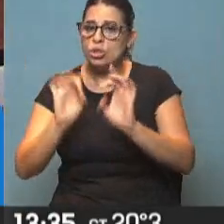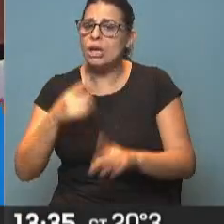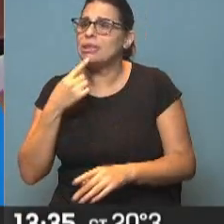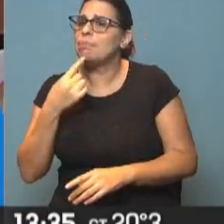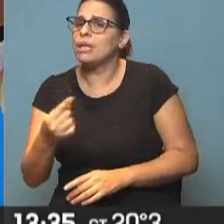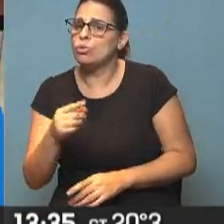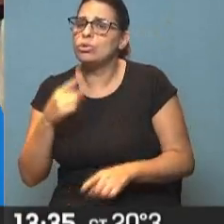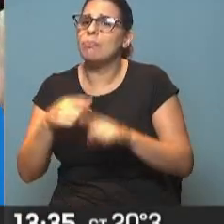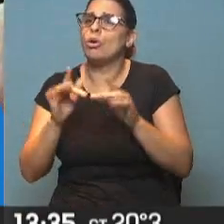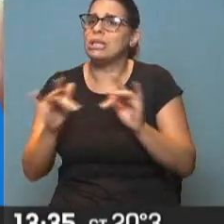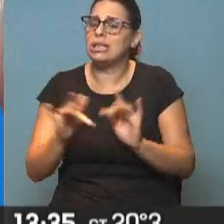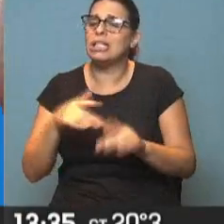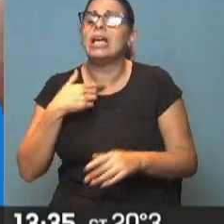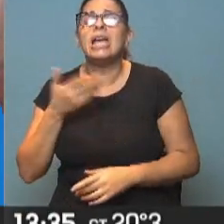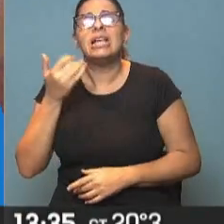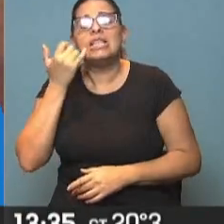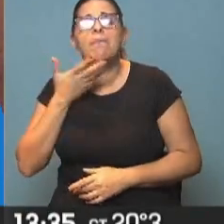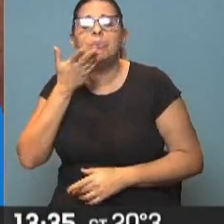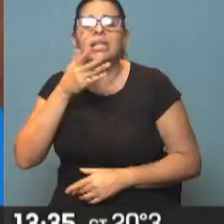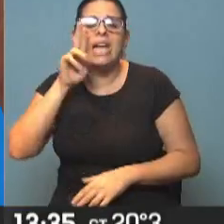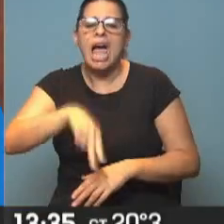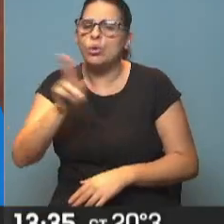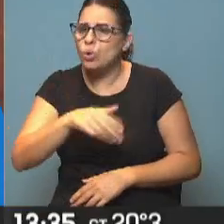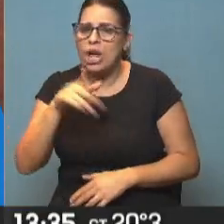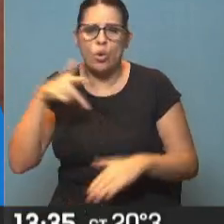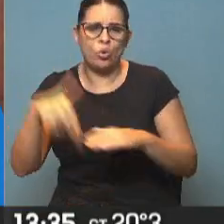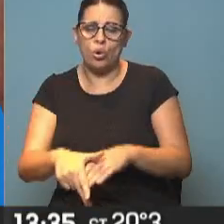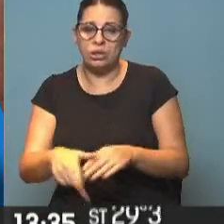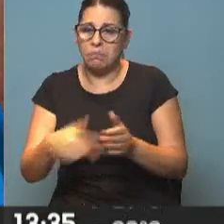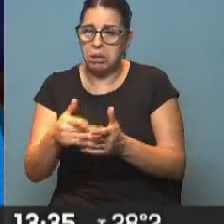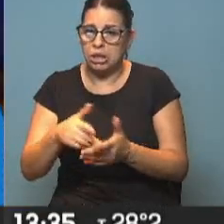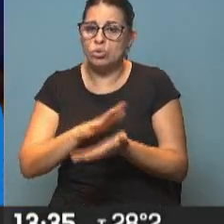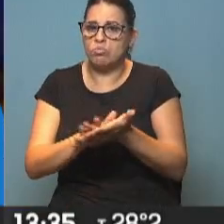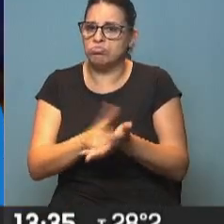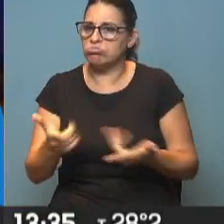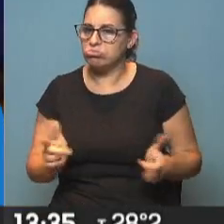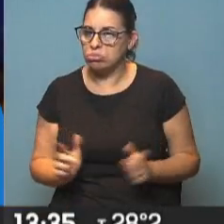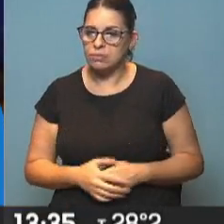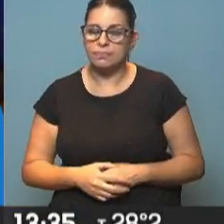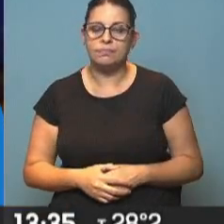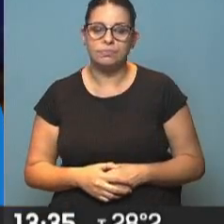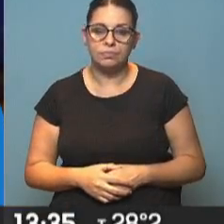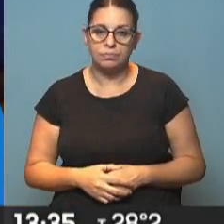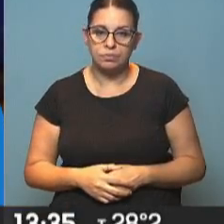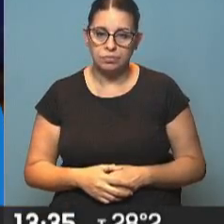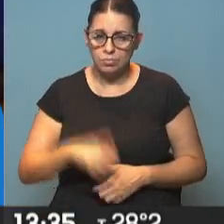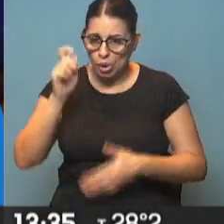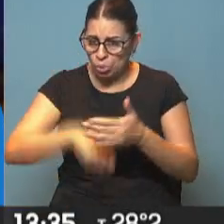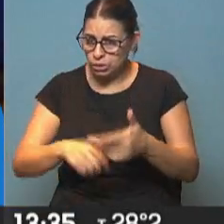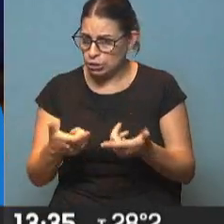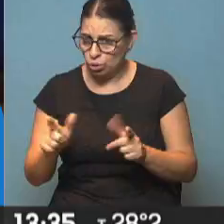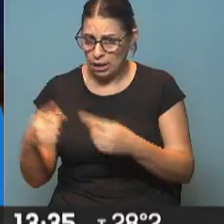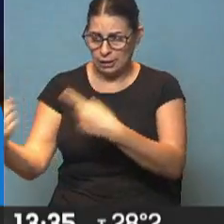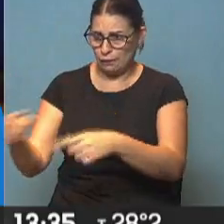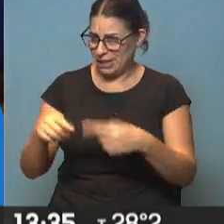consulta por internet pedí que lo anulen o den de baja y todavía no hicieron nada bueno ahí no hay contrato se a